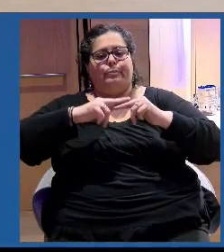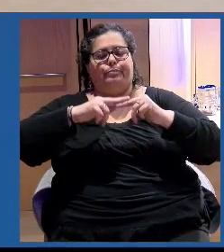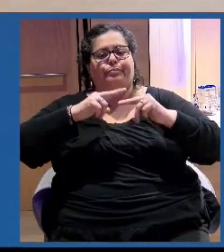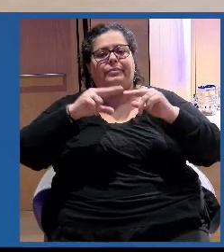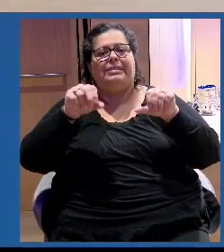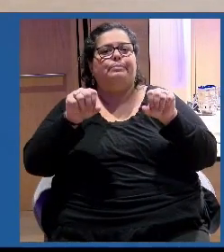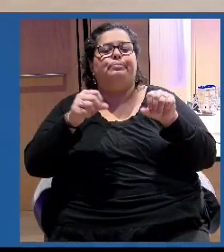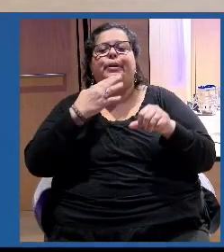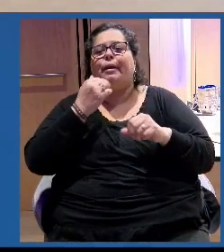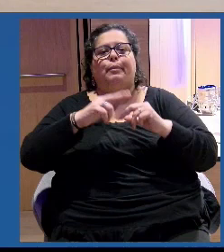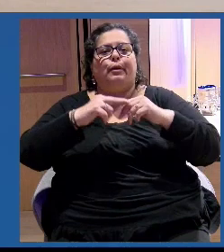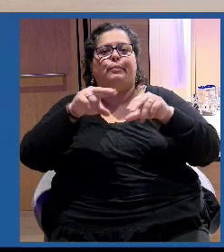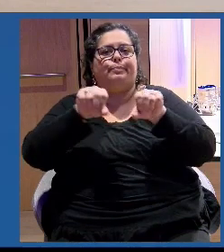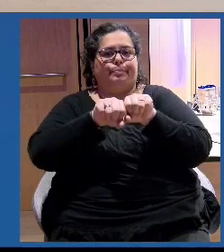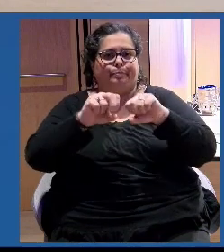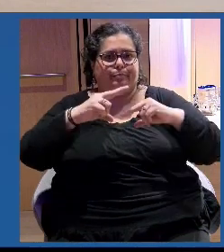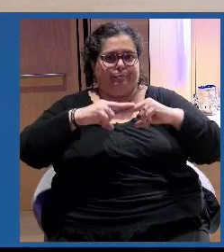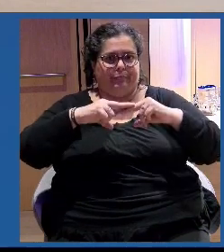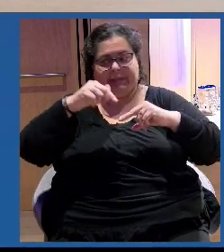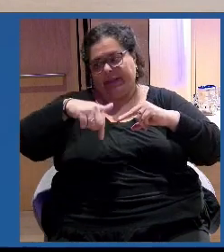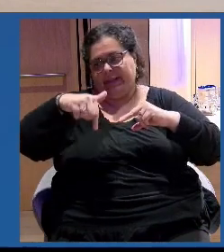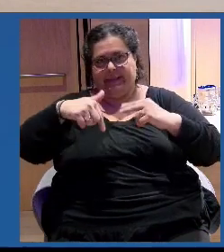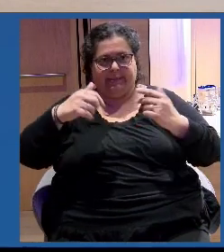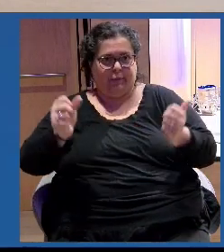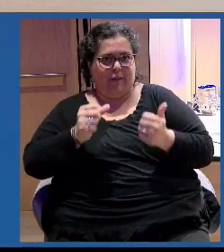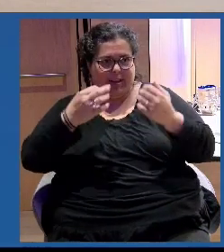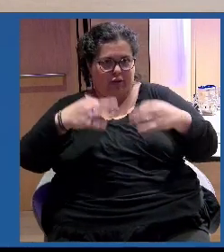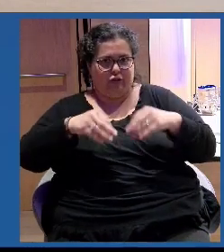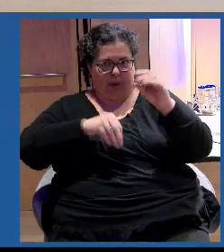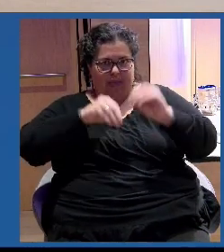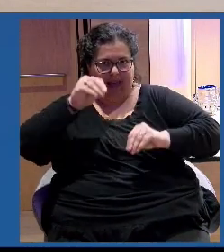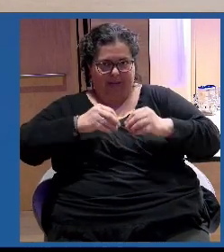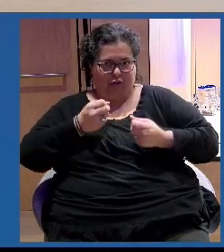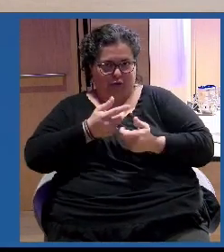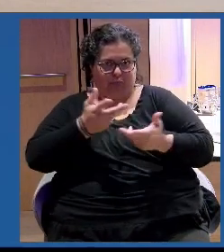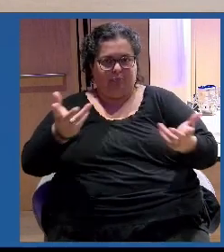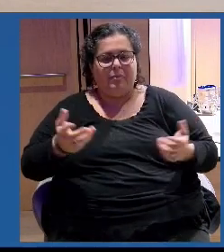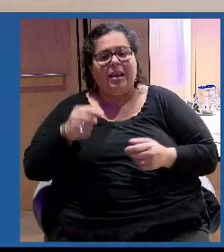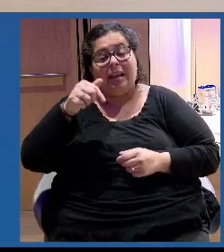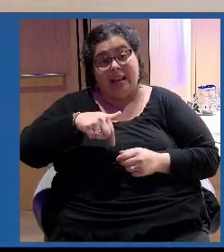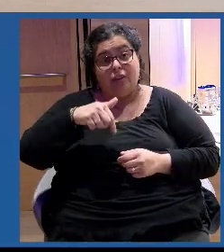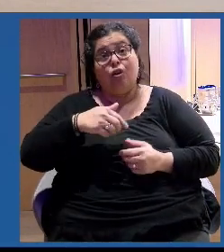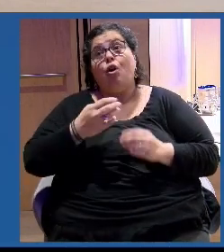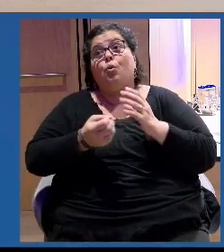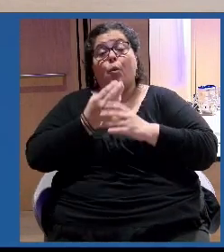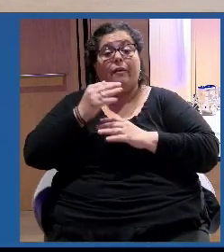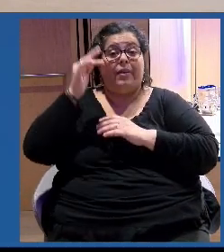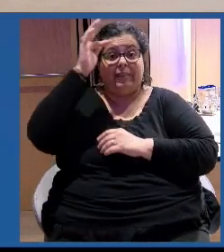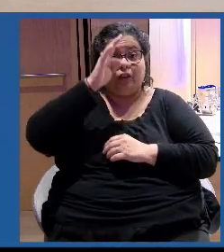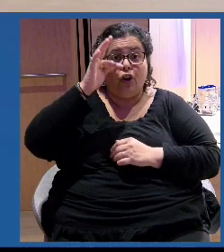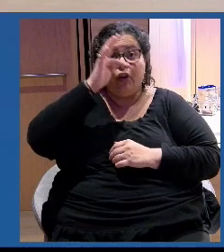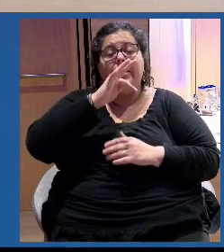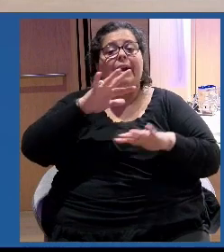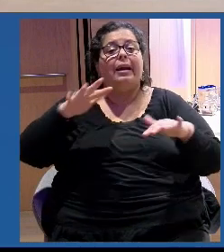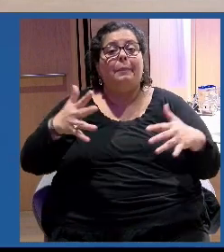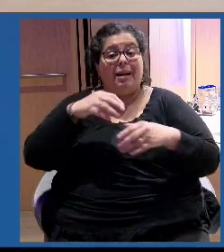ejemplo, ya que este es un evento de datos, pues que gira mucho alrededor de la tecnología, de lo que pasa en